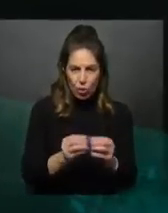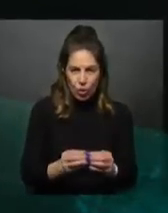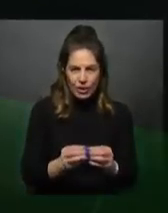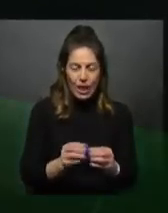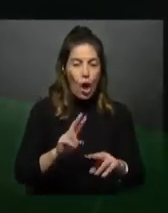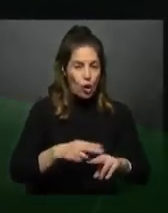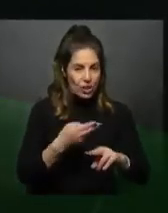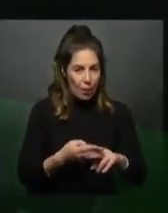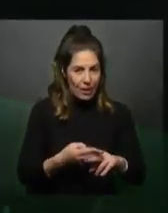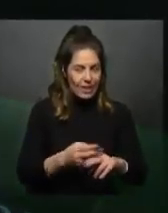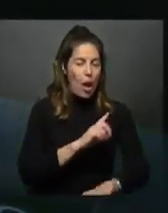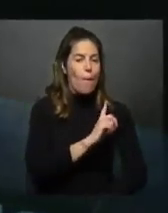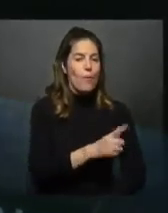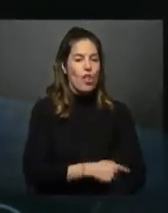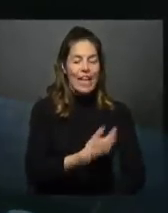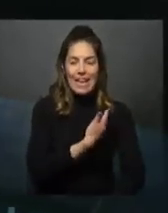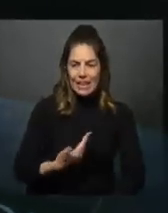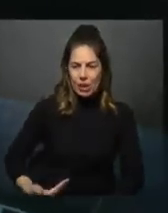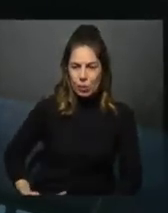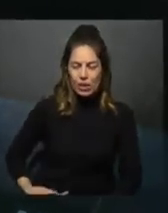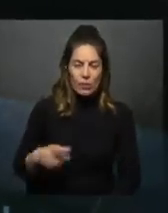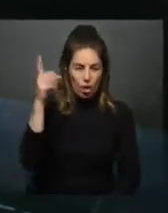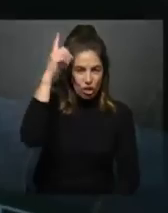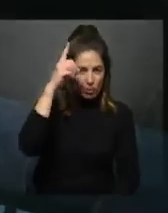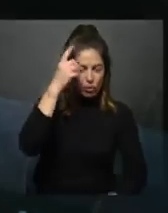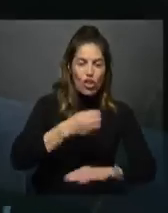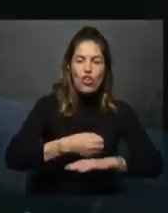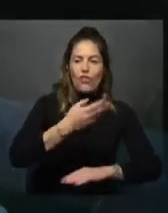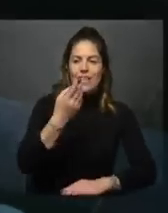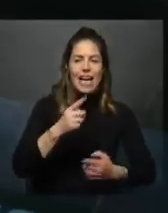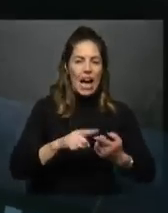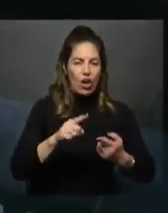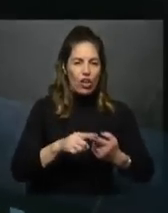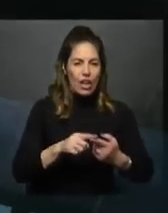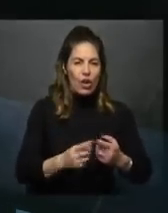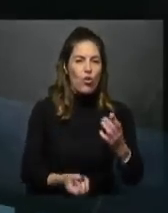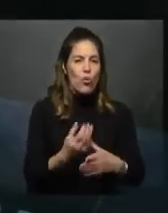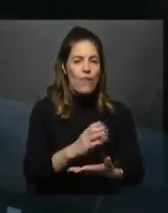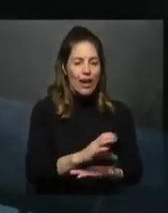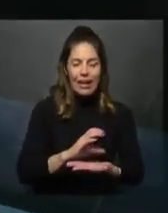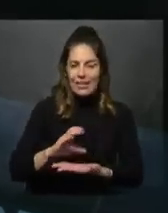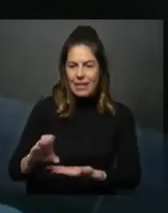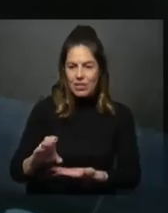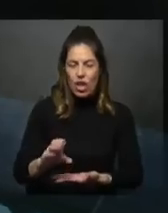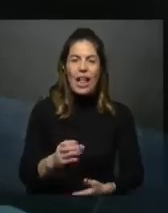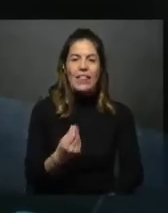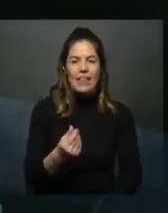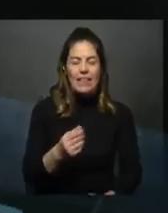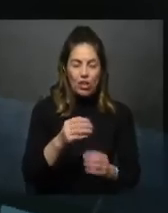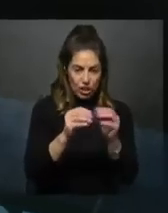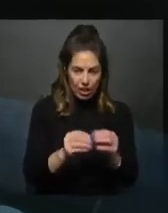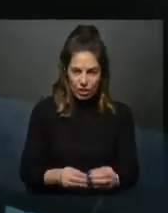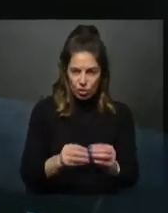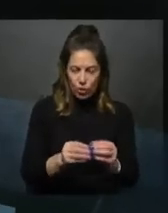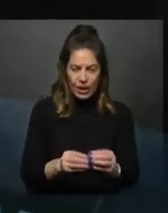una vez más porque el poder ejecutivo y los diputados oficialistas acordaron una nueva reasignación de recursos en el marco de la rendición de